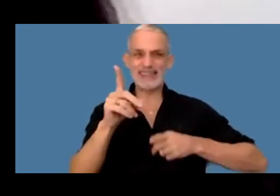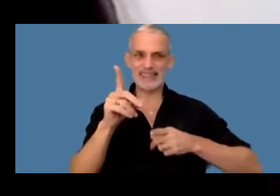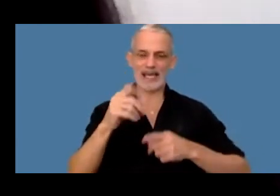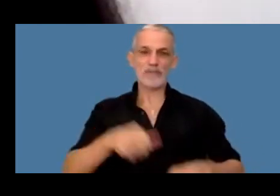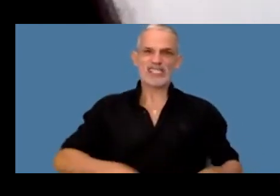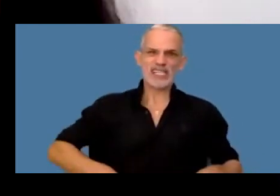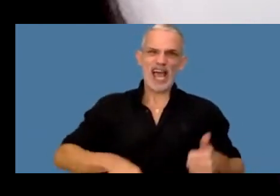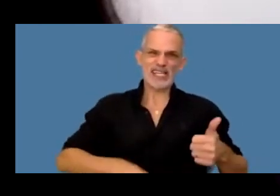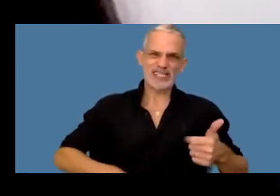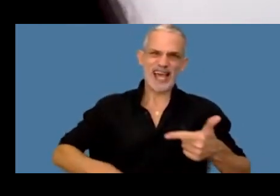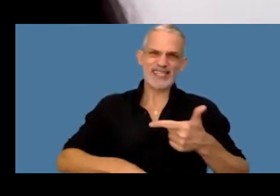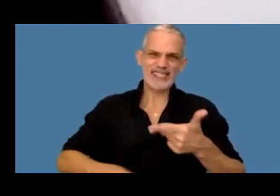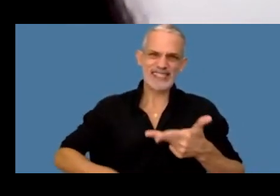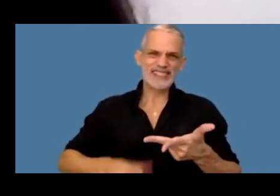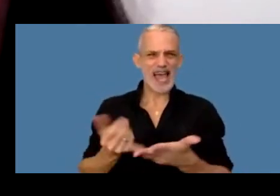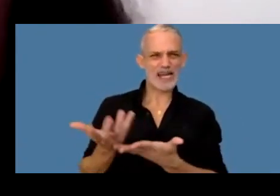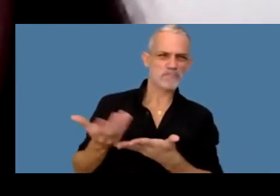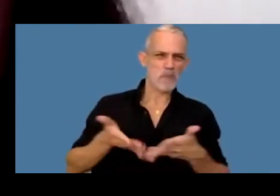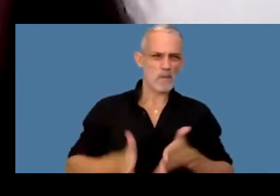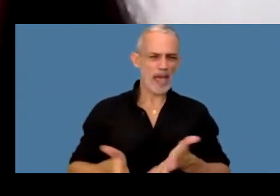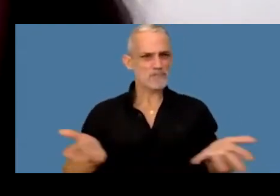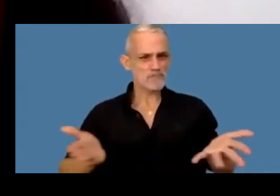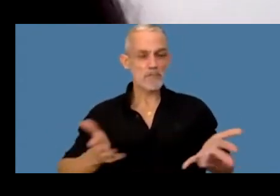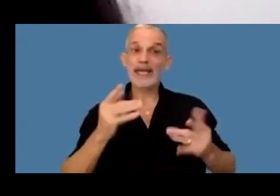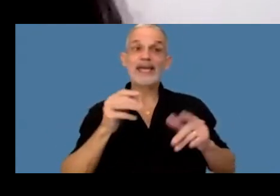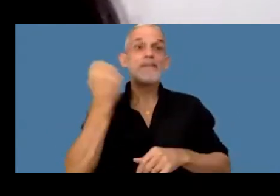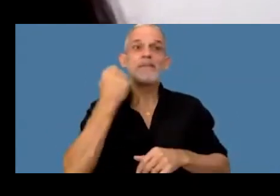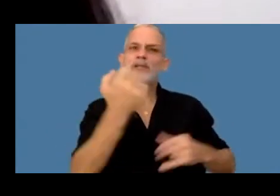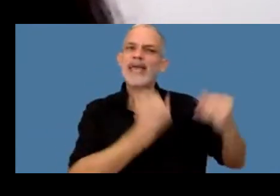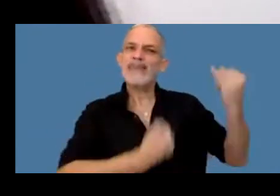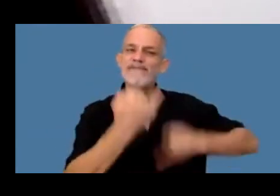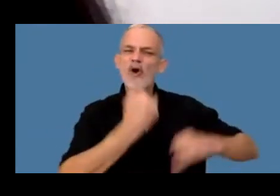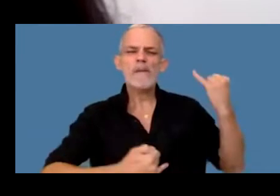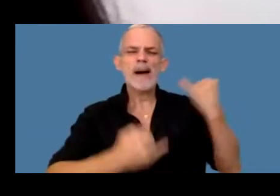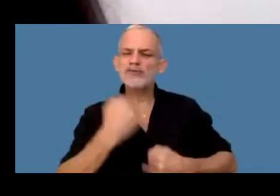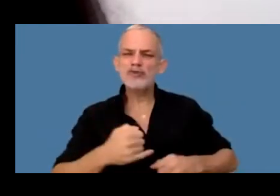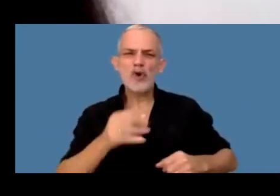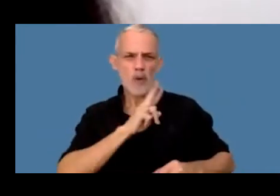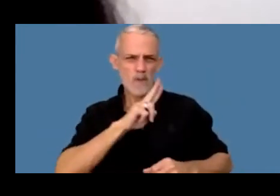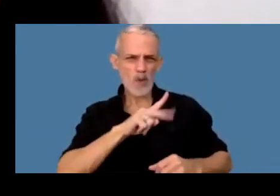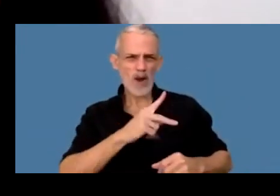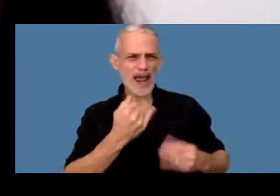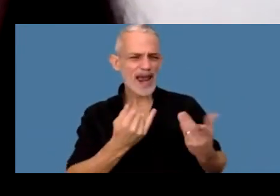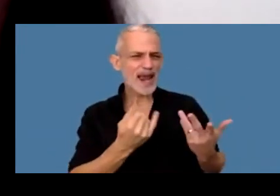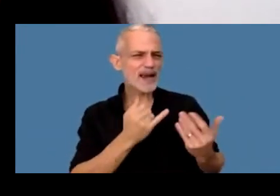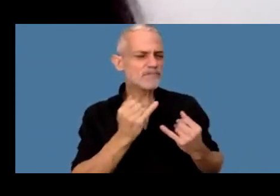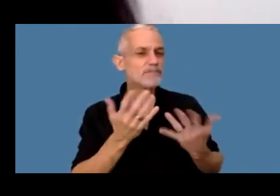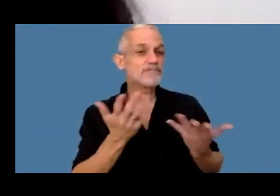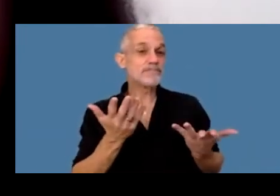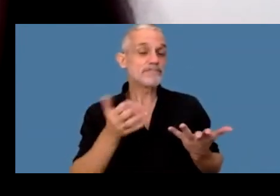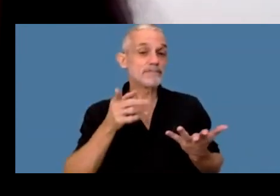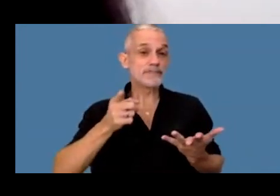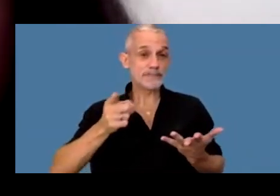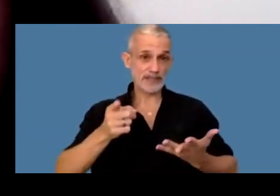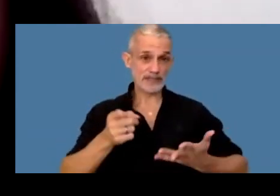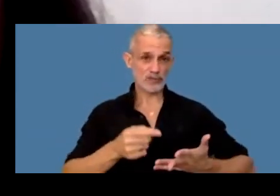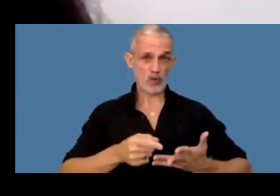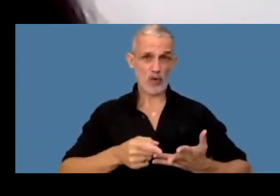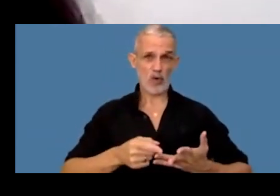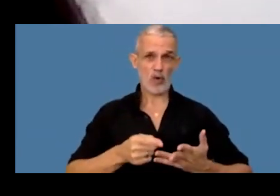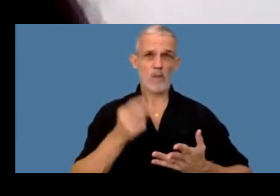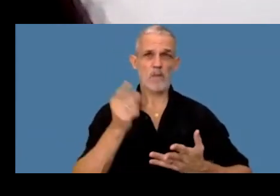cesárea basada en el motivo por el cual esa gestación se desvió de la salud. Pero así todo estamos hablando de apenas un